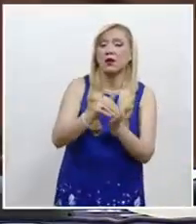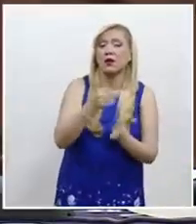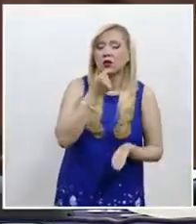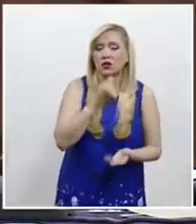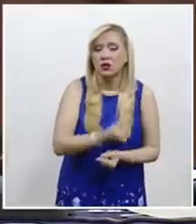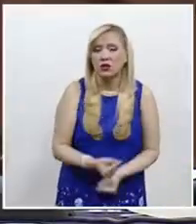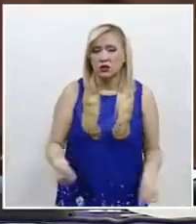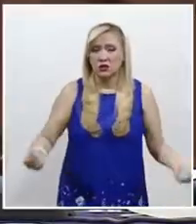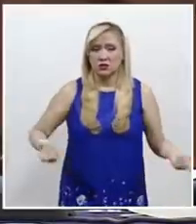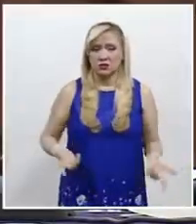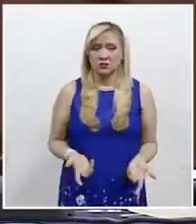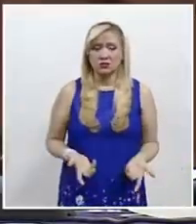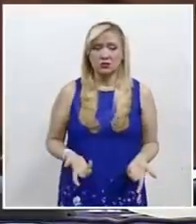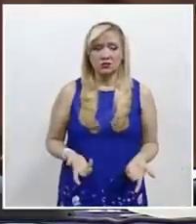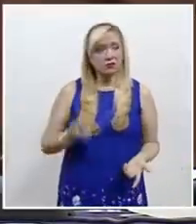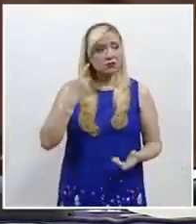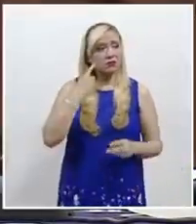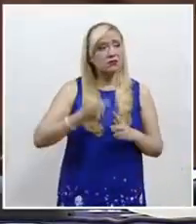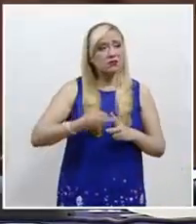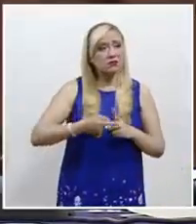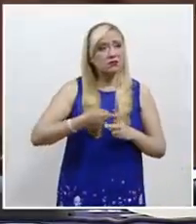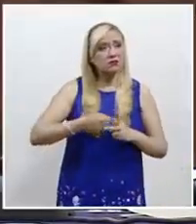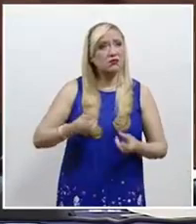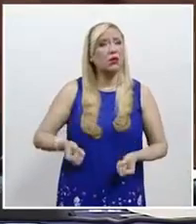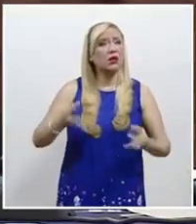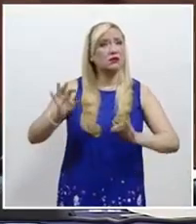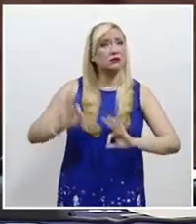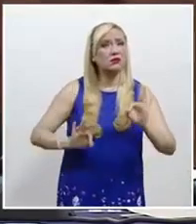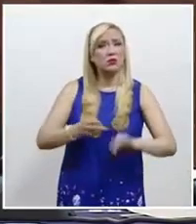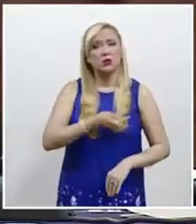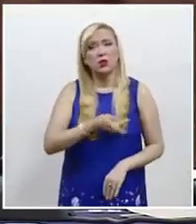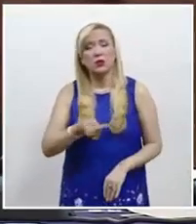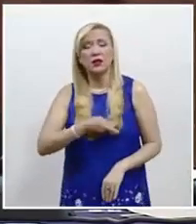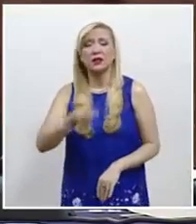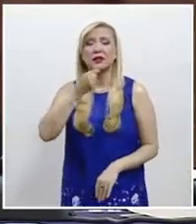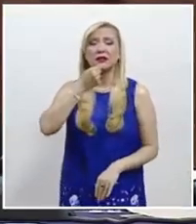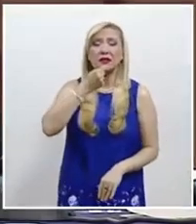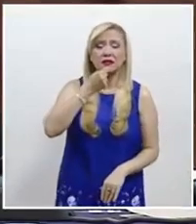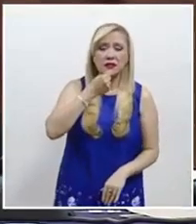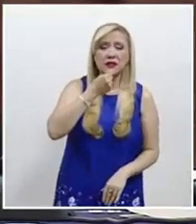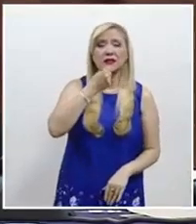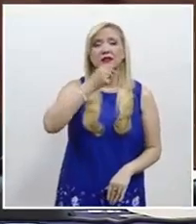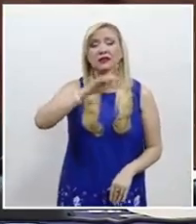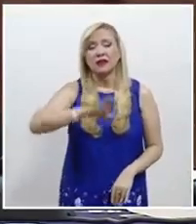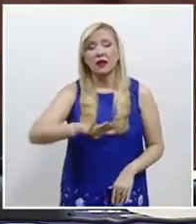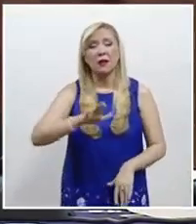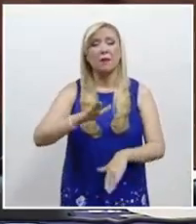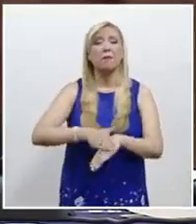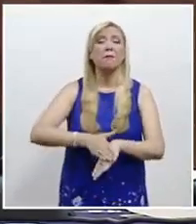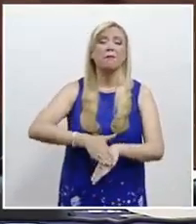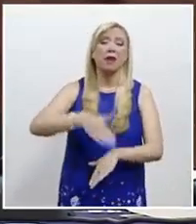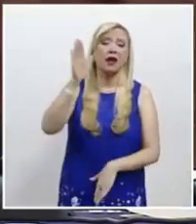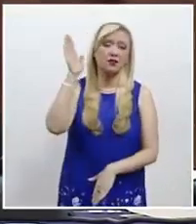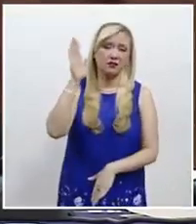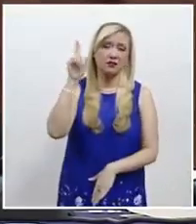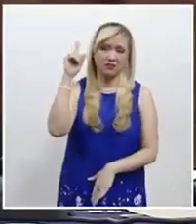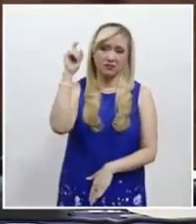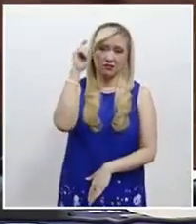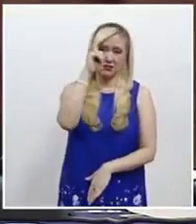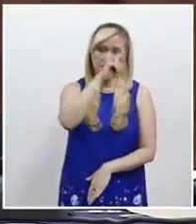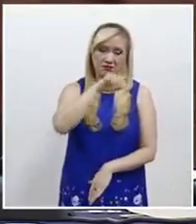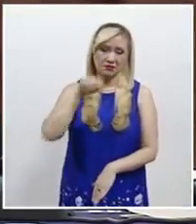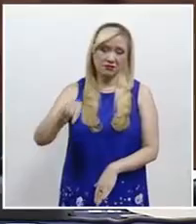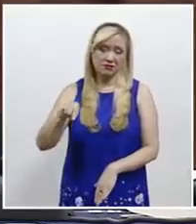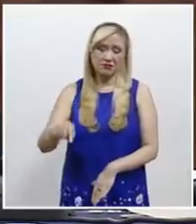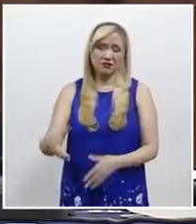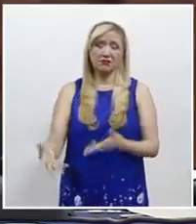si hablamos del indicador de pobreza y lo vemos en general, pues los niños y las niñas son los que más reciben el